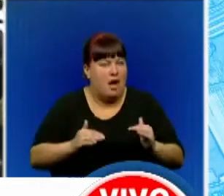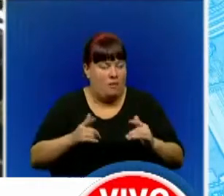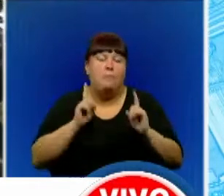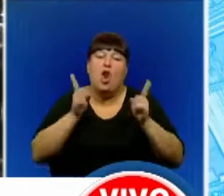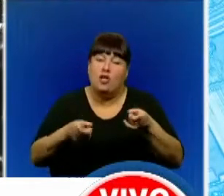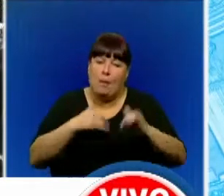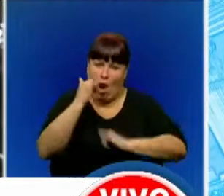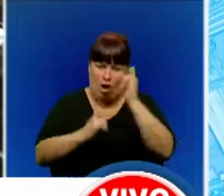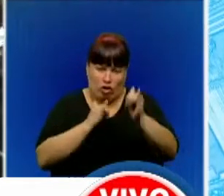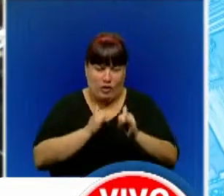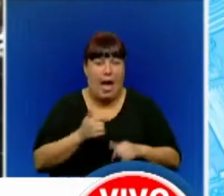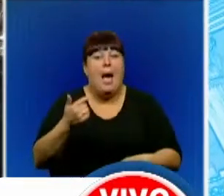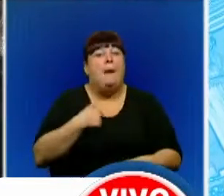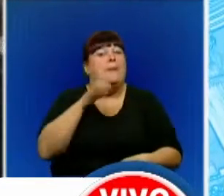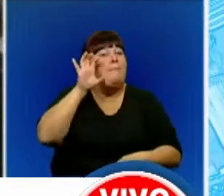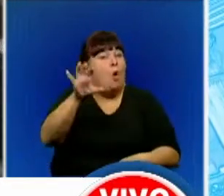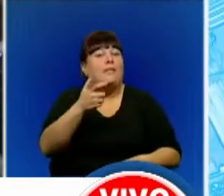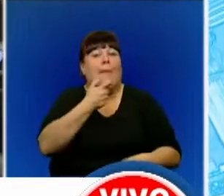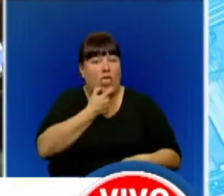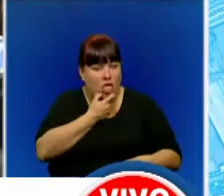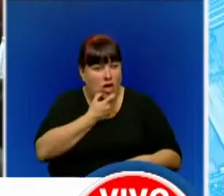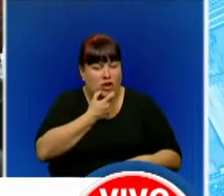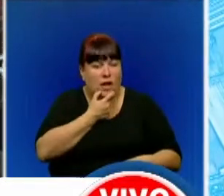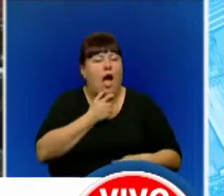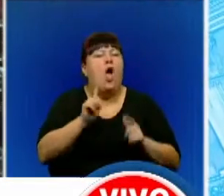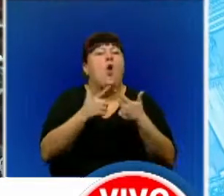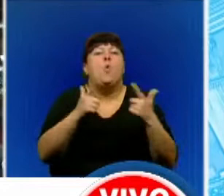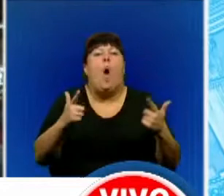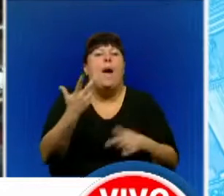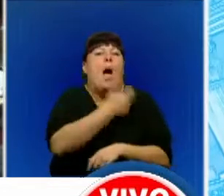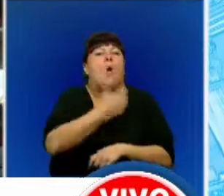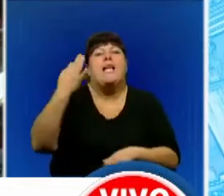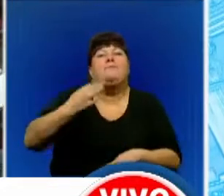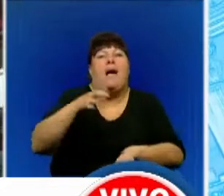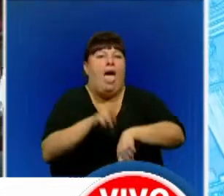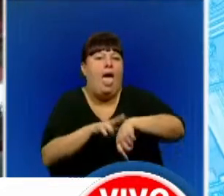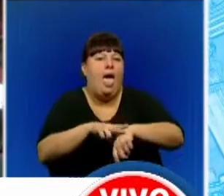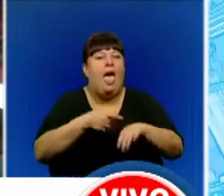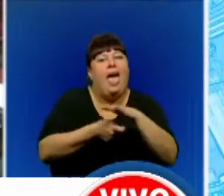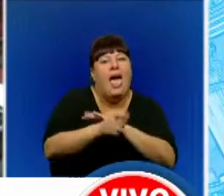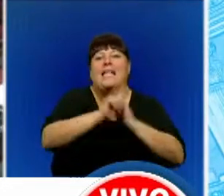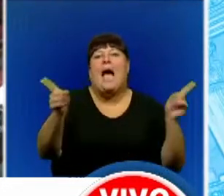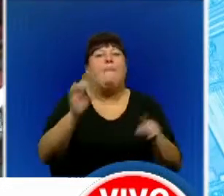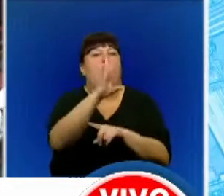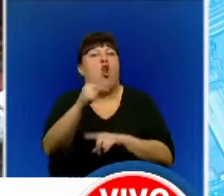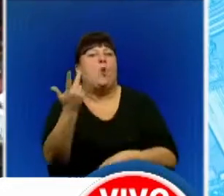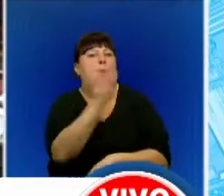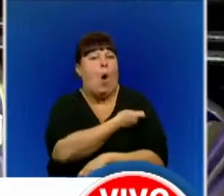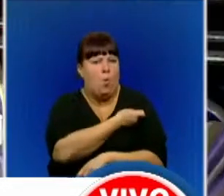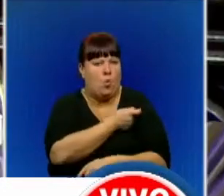decir que en mi provincia, Mendoza, no hay vacunados VIP ni tampoco se roban las vacunas.